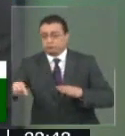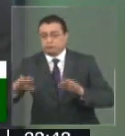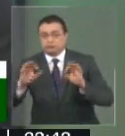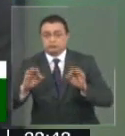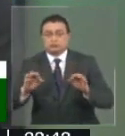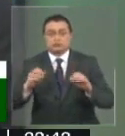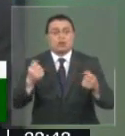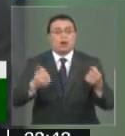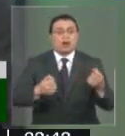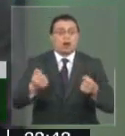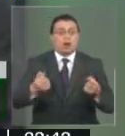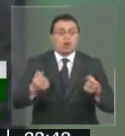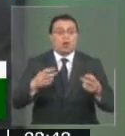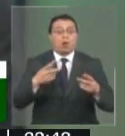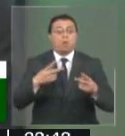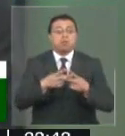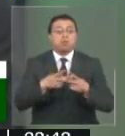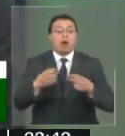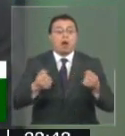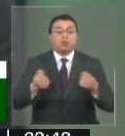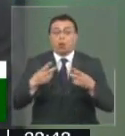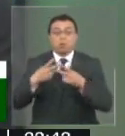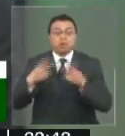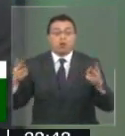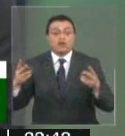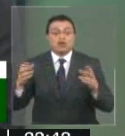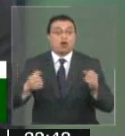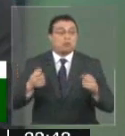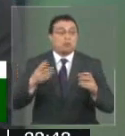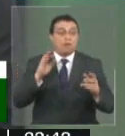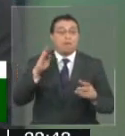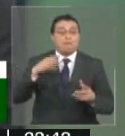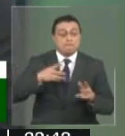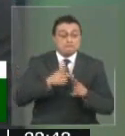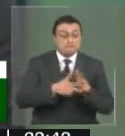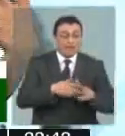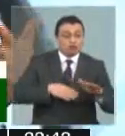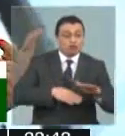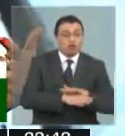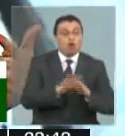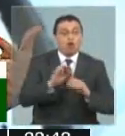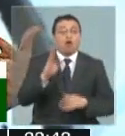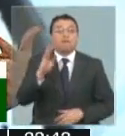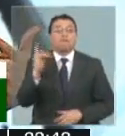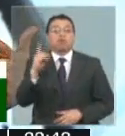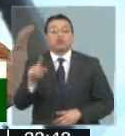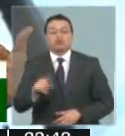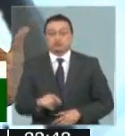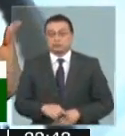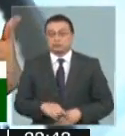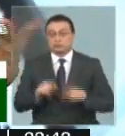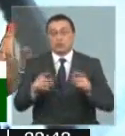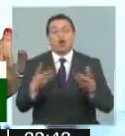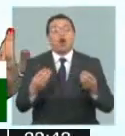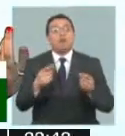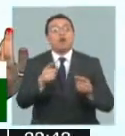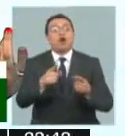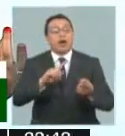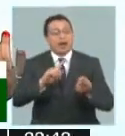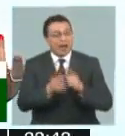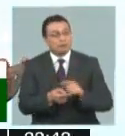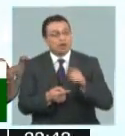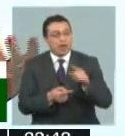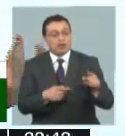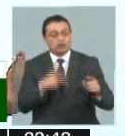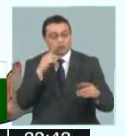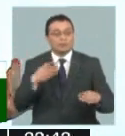con un vehículo público, con metro o con bus. Es un proyecto de evolución. ¿Cómo cambian ellos también desde que llegan a